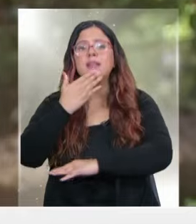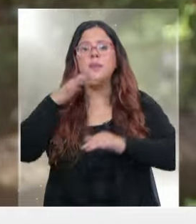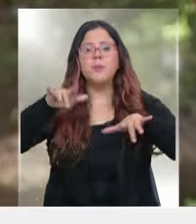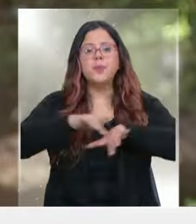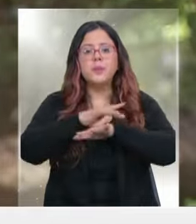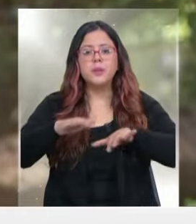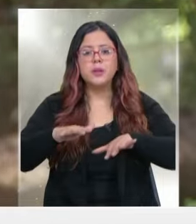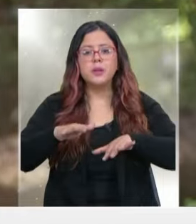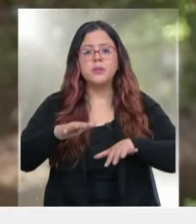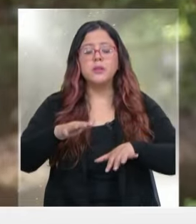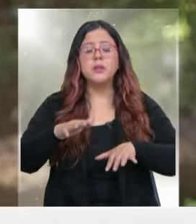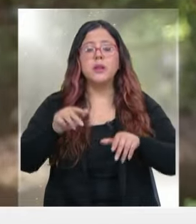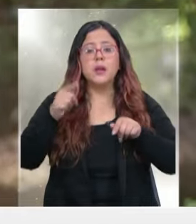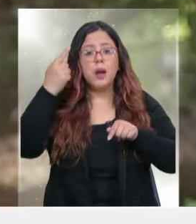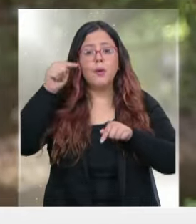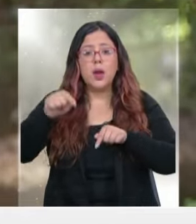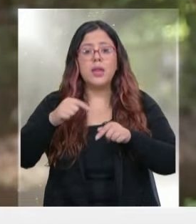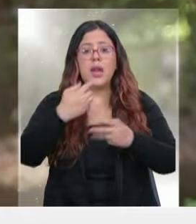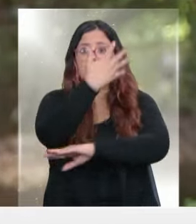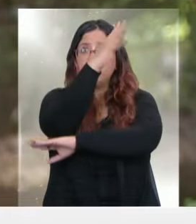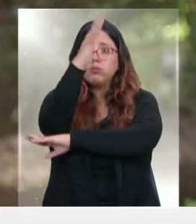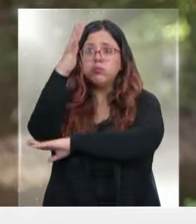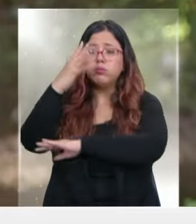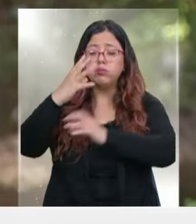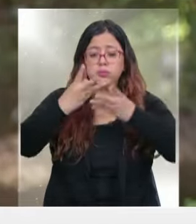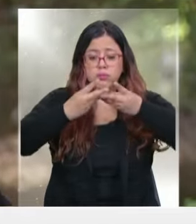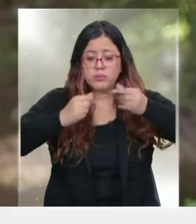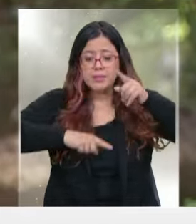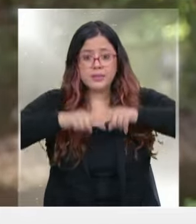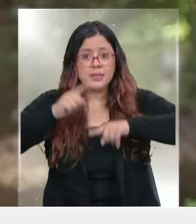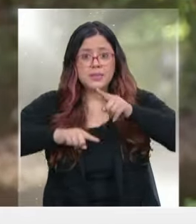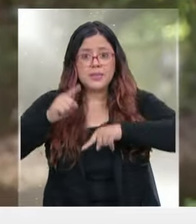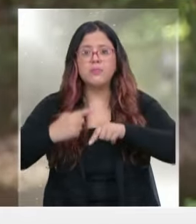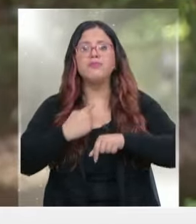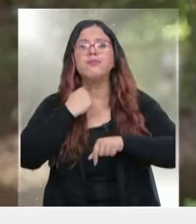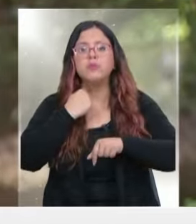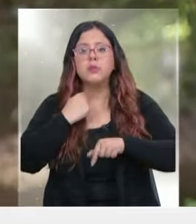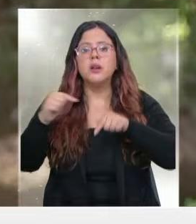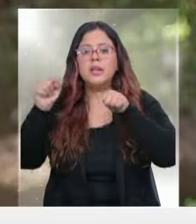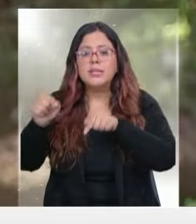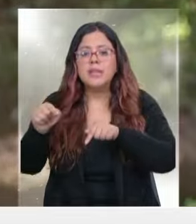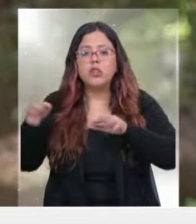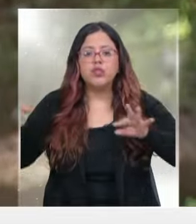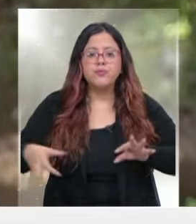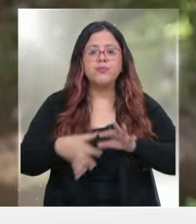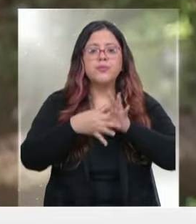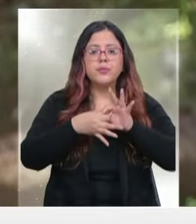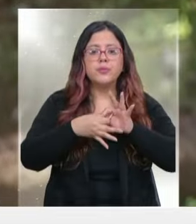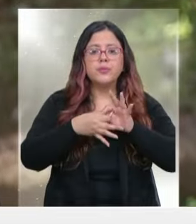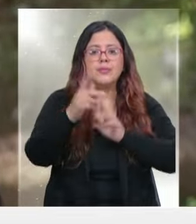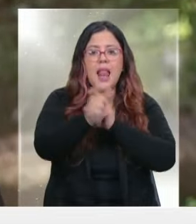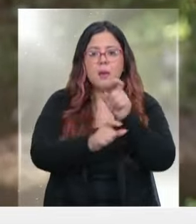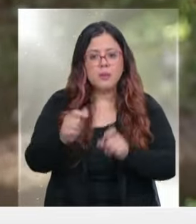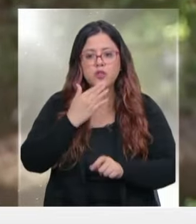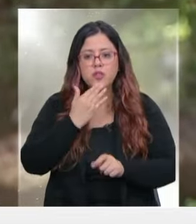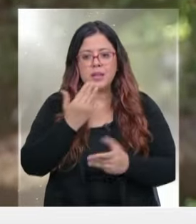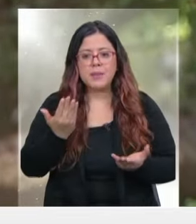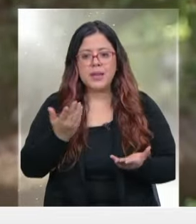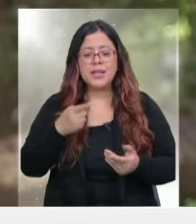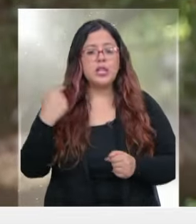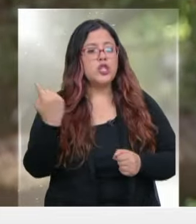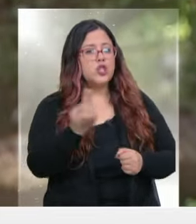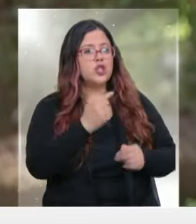marino. Y claramente la salud de estos ecosistemas va en directa relación con la salud de las personas. Si nosotros